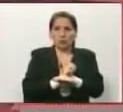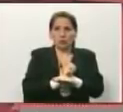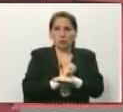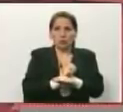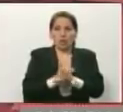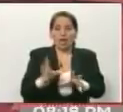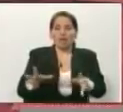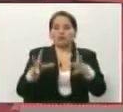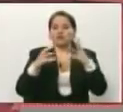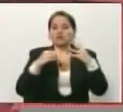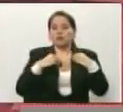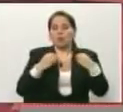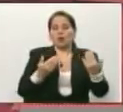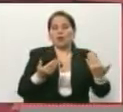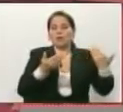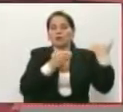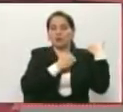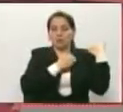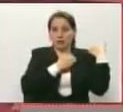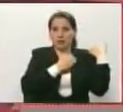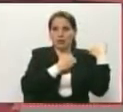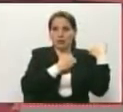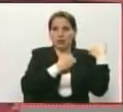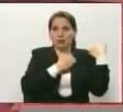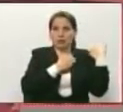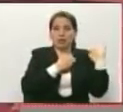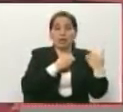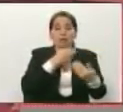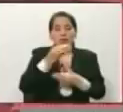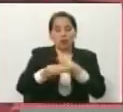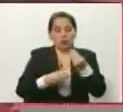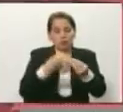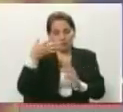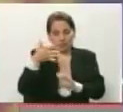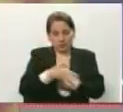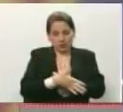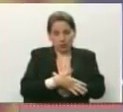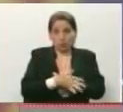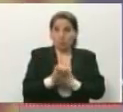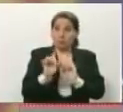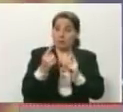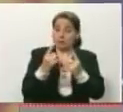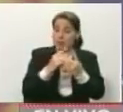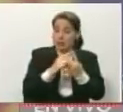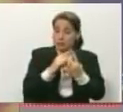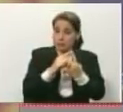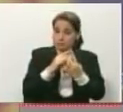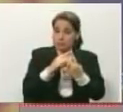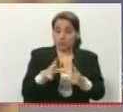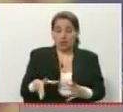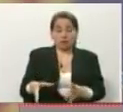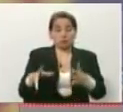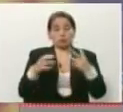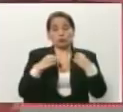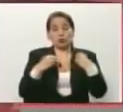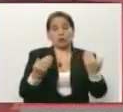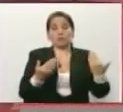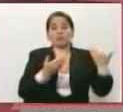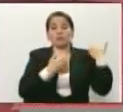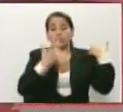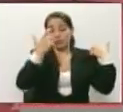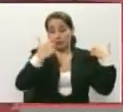Asumo la responsabilidad de lo que está ocurriendo. Primero, asumió la responsabilidad.